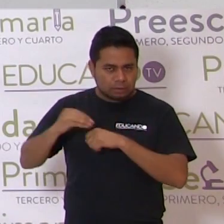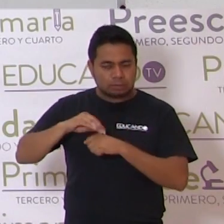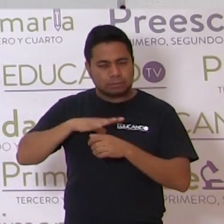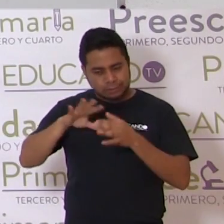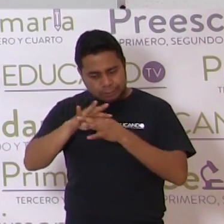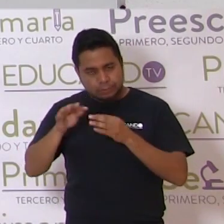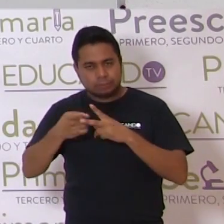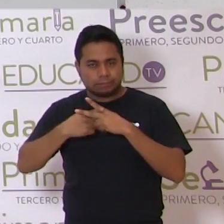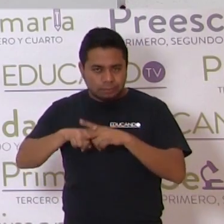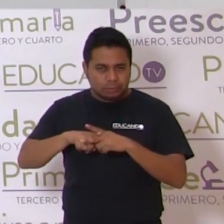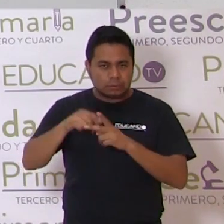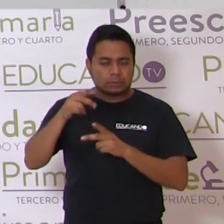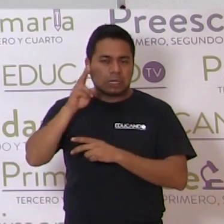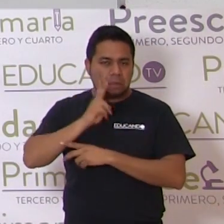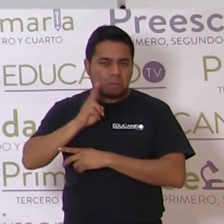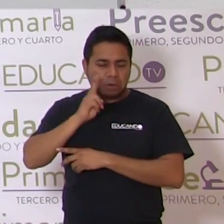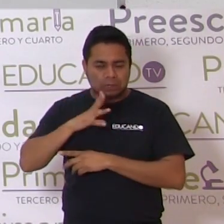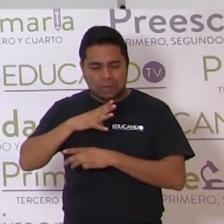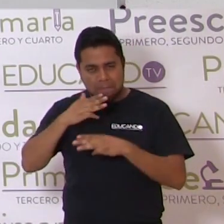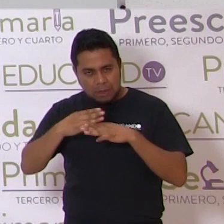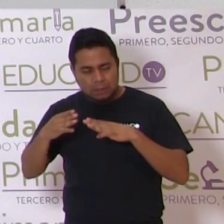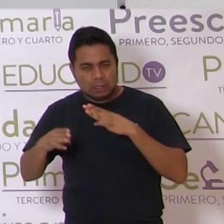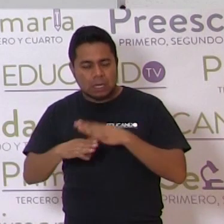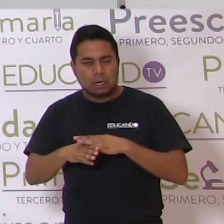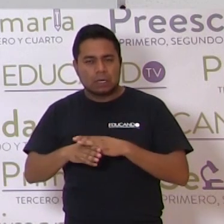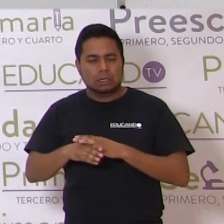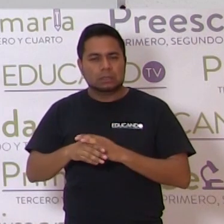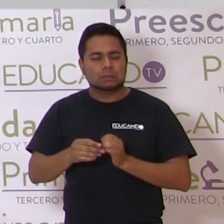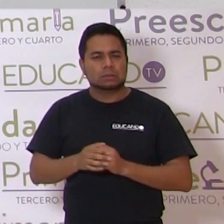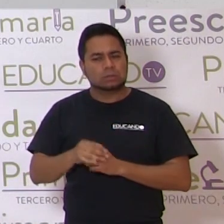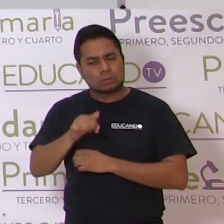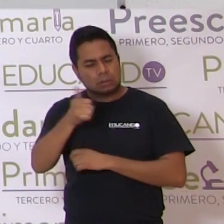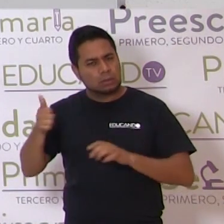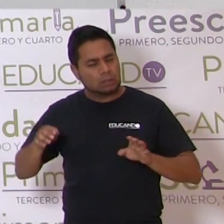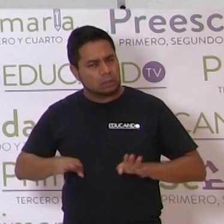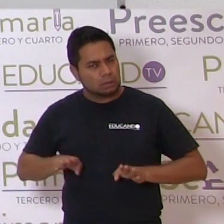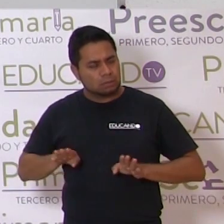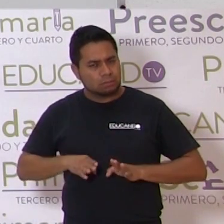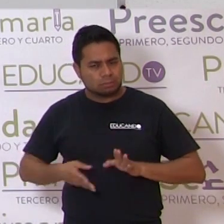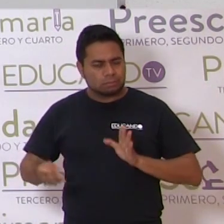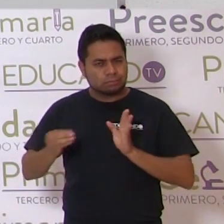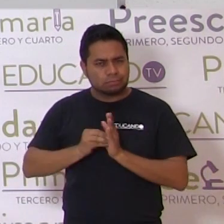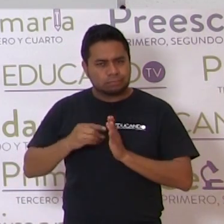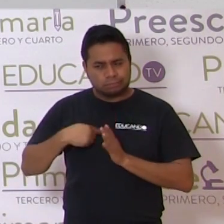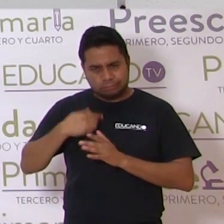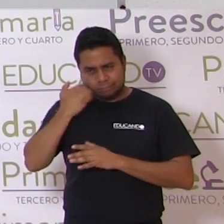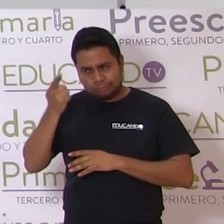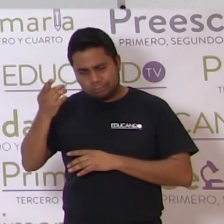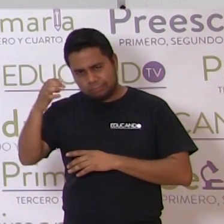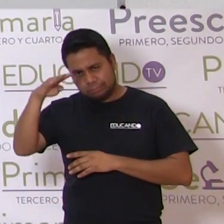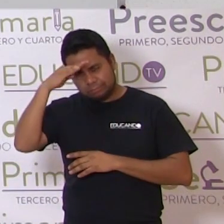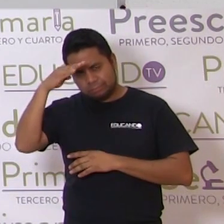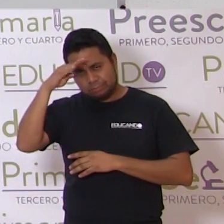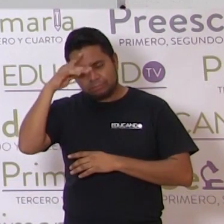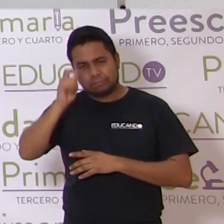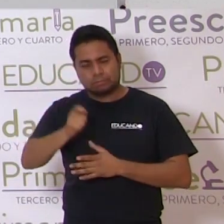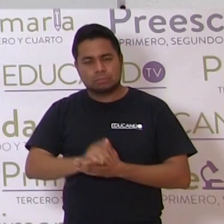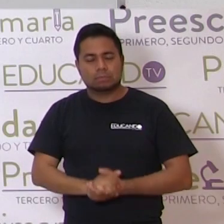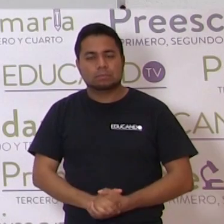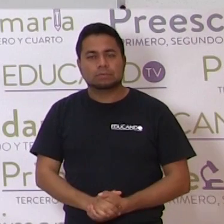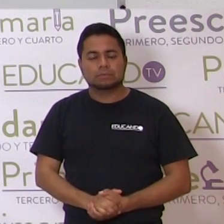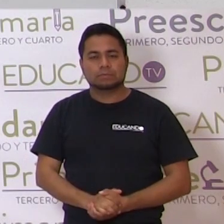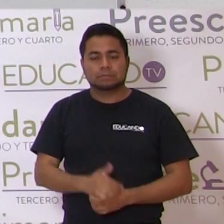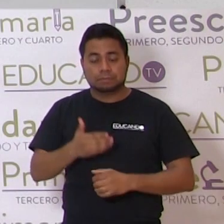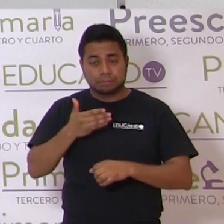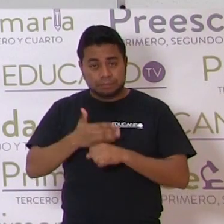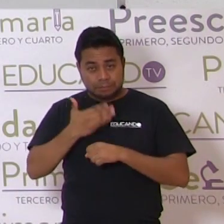una hipótesis, unos materiales. ¿Qué otra característica? Quiero que piensen. Muy bien, eso quiero que